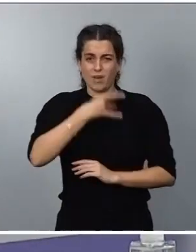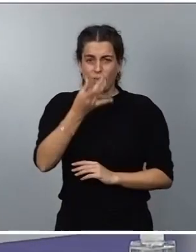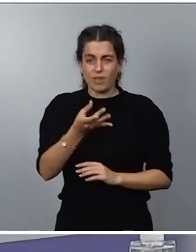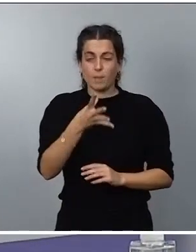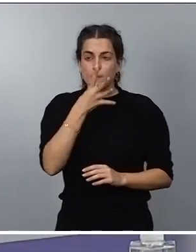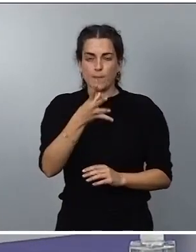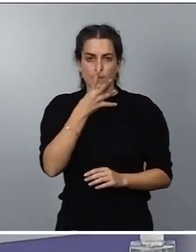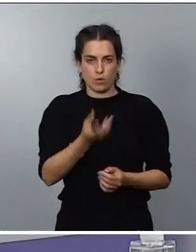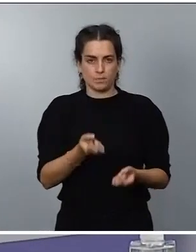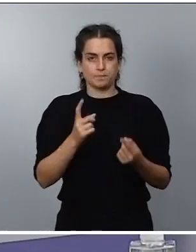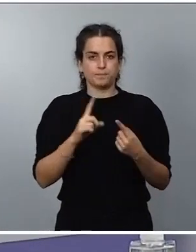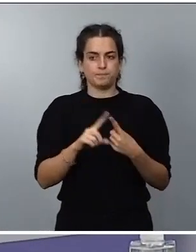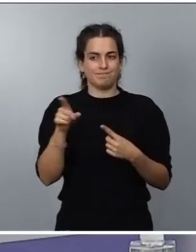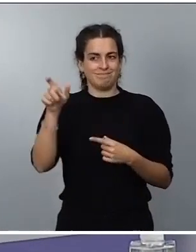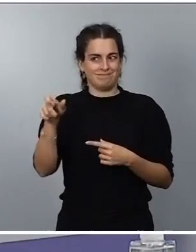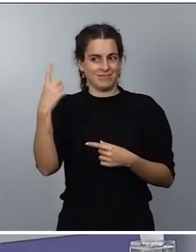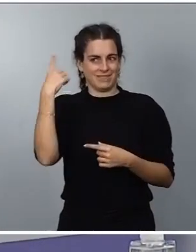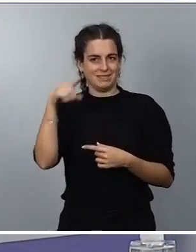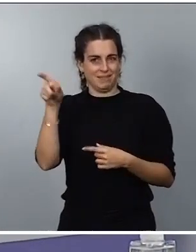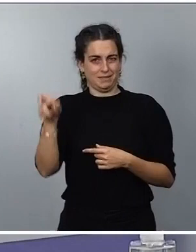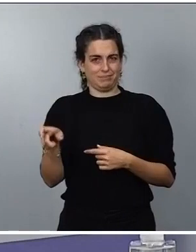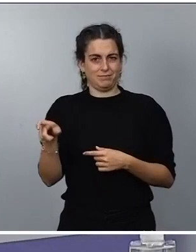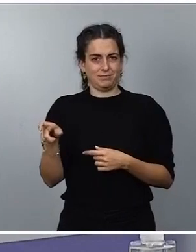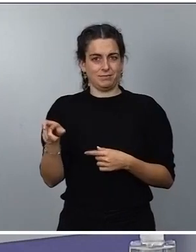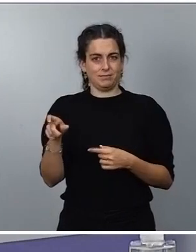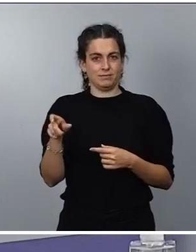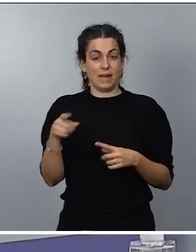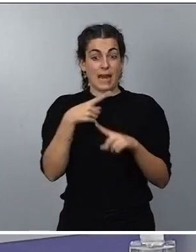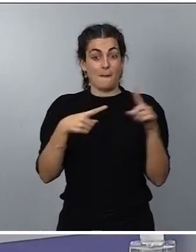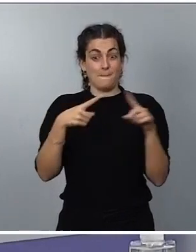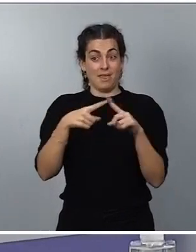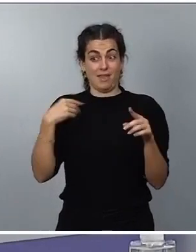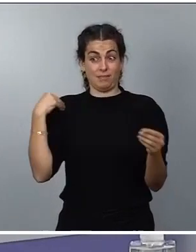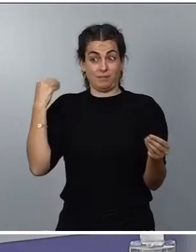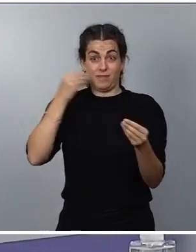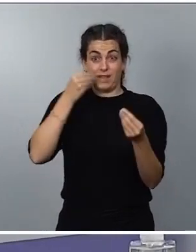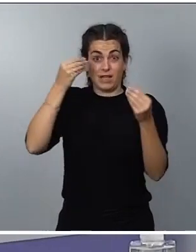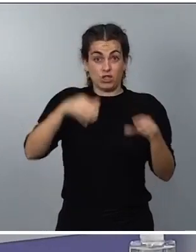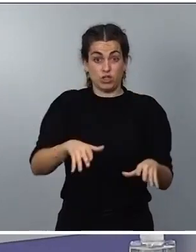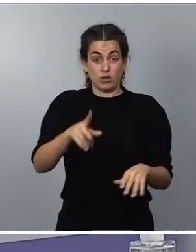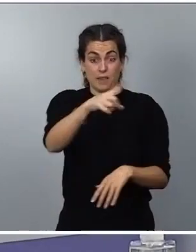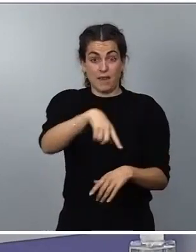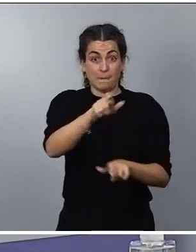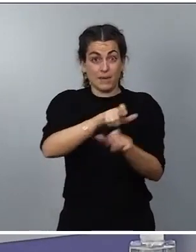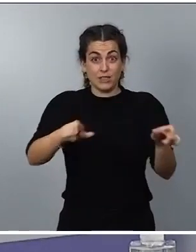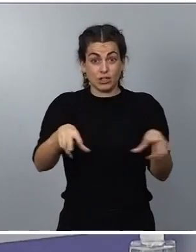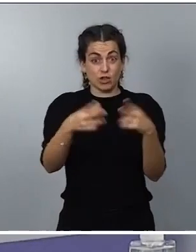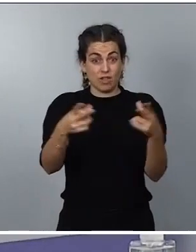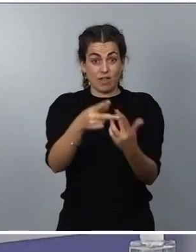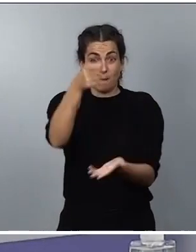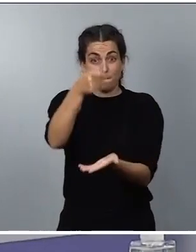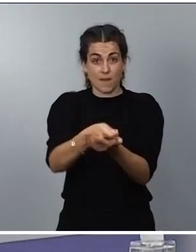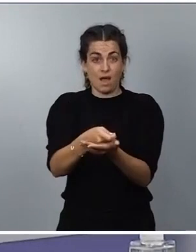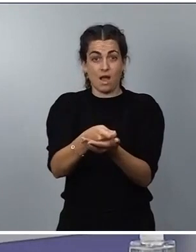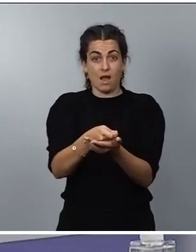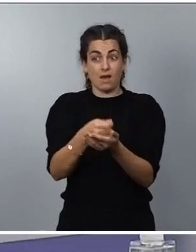él sabe que la media histórica del precio que han pagado los consumidores que tienen esta tarifa frente a la media histórica de los